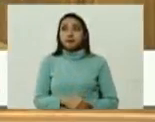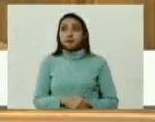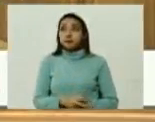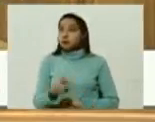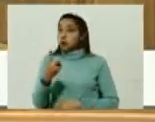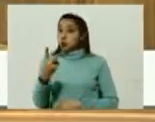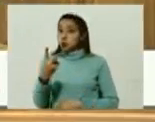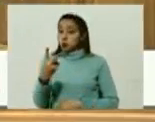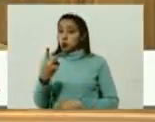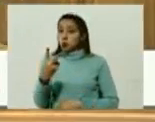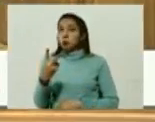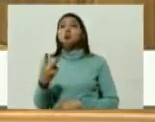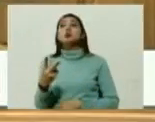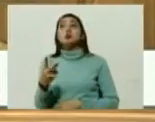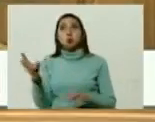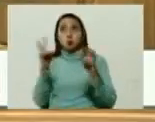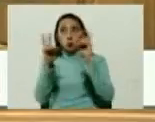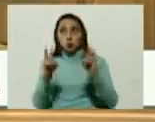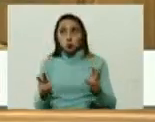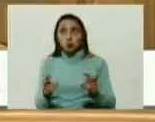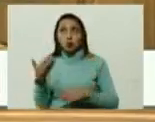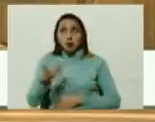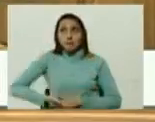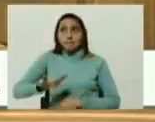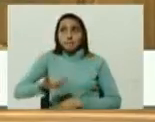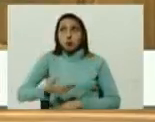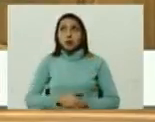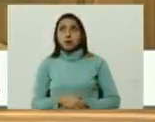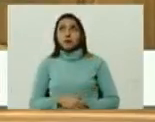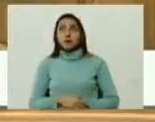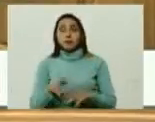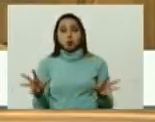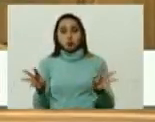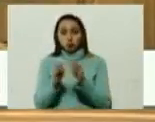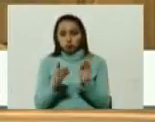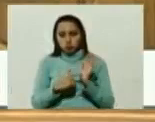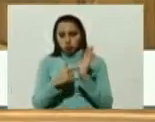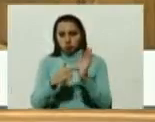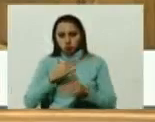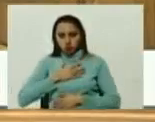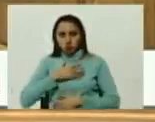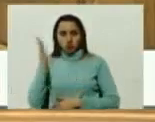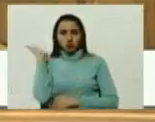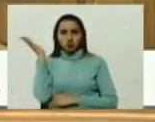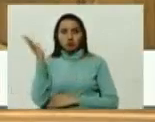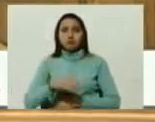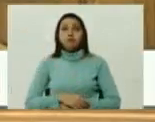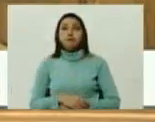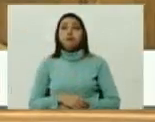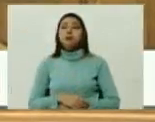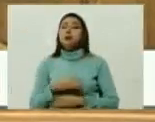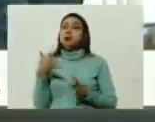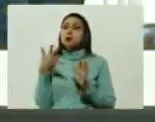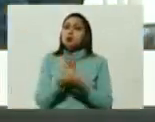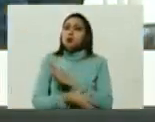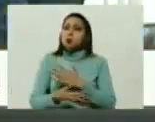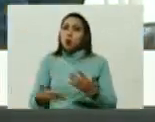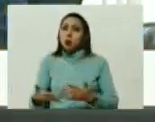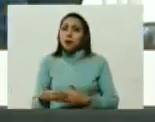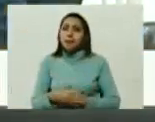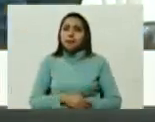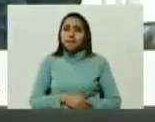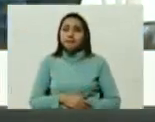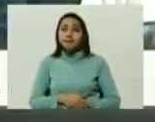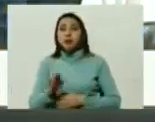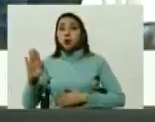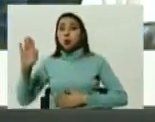para cerrar esta corta y concreta intervención al presentar esta ley que tiene que ver con el